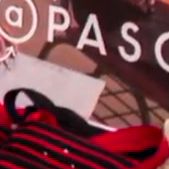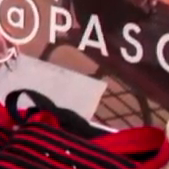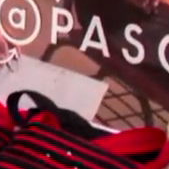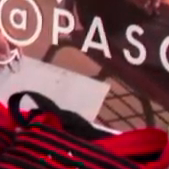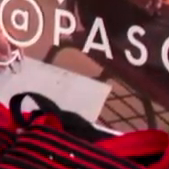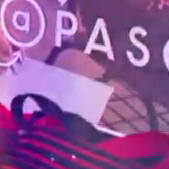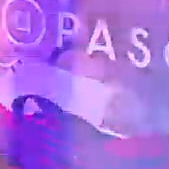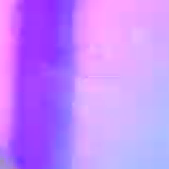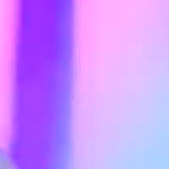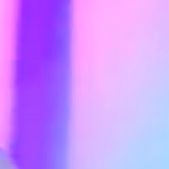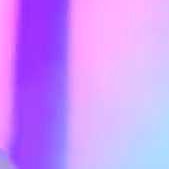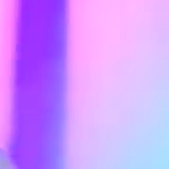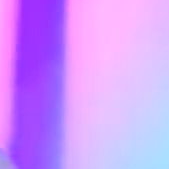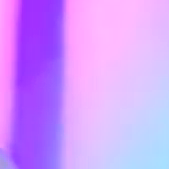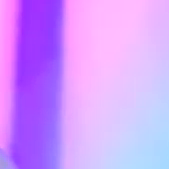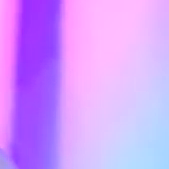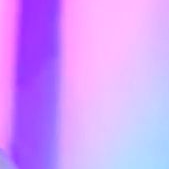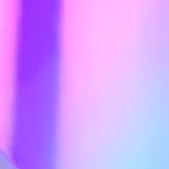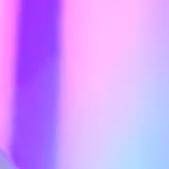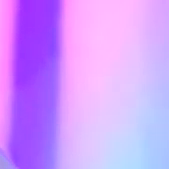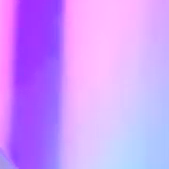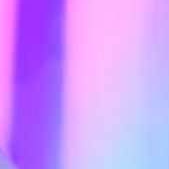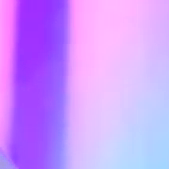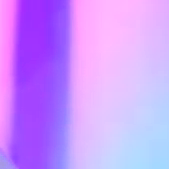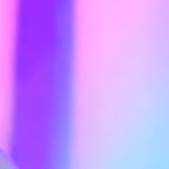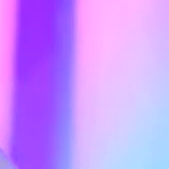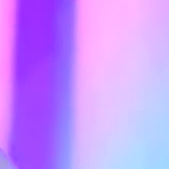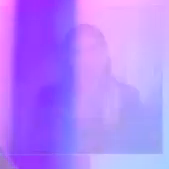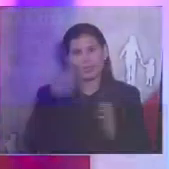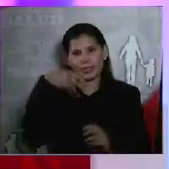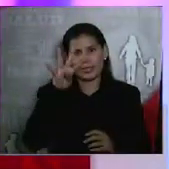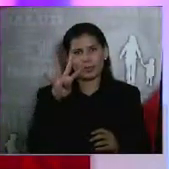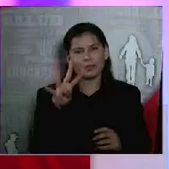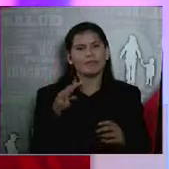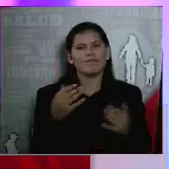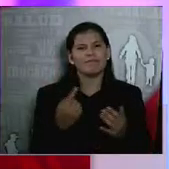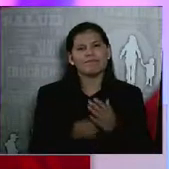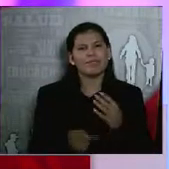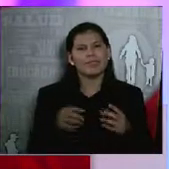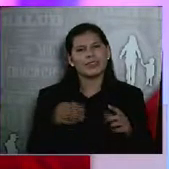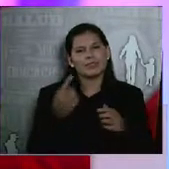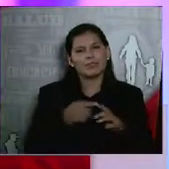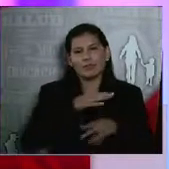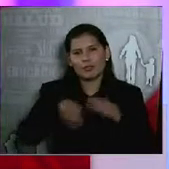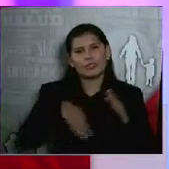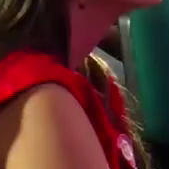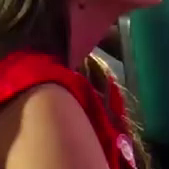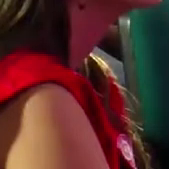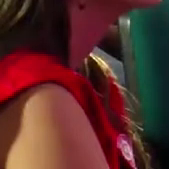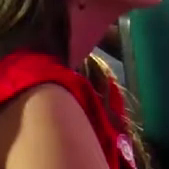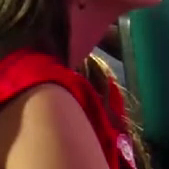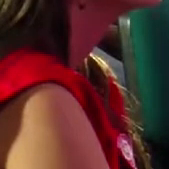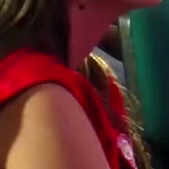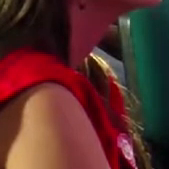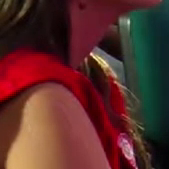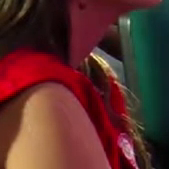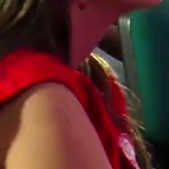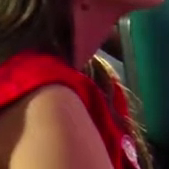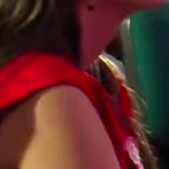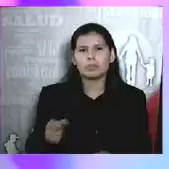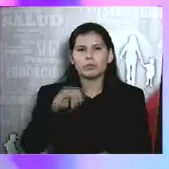bienvenidos a esta audiencia pública rendición de cuentas vigencia 2014 de la Agencia Colombiana para la Reintegración. Joshua